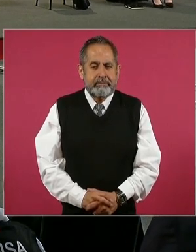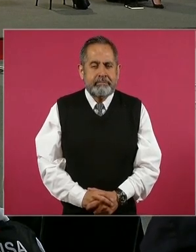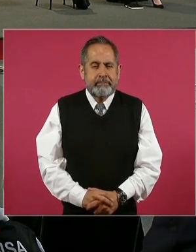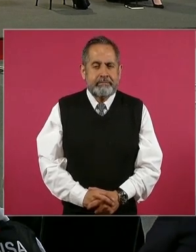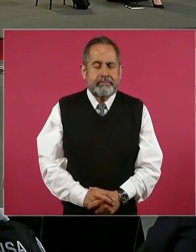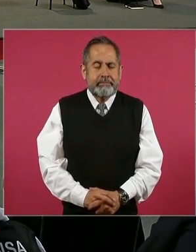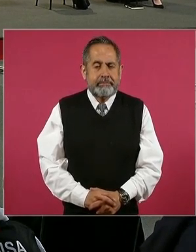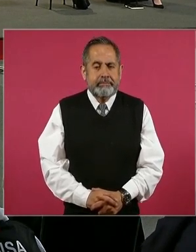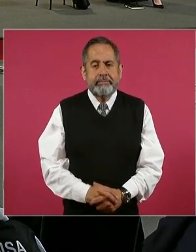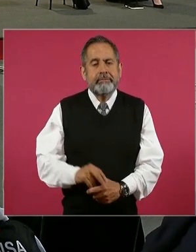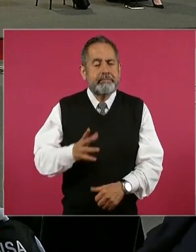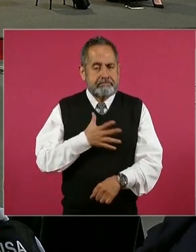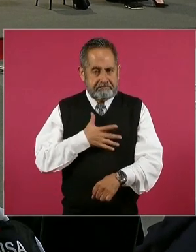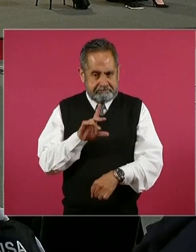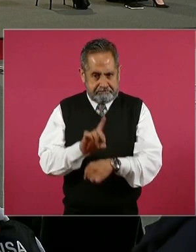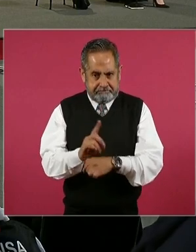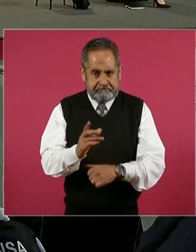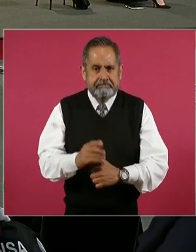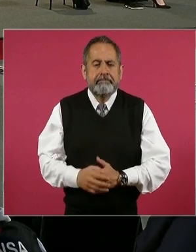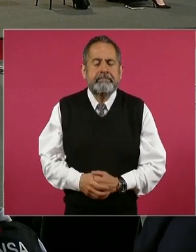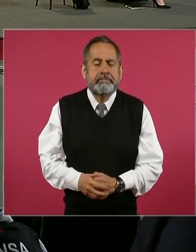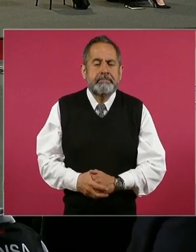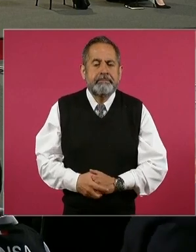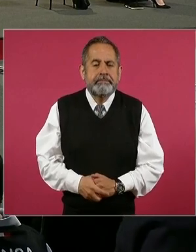días Buenos días